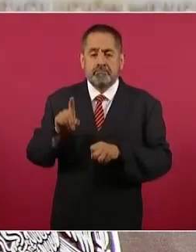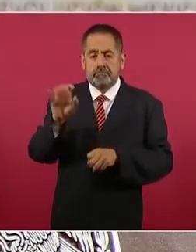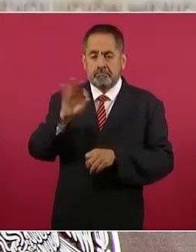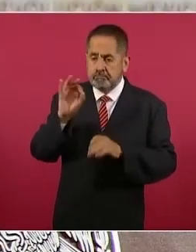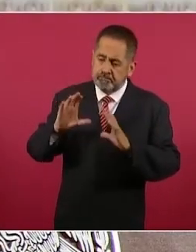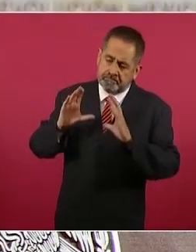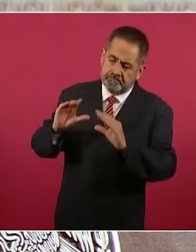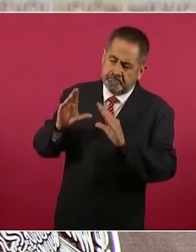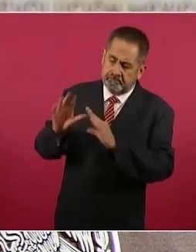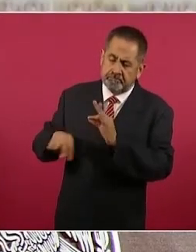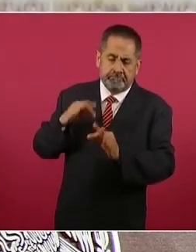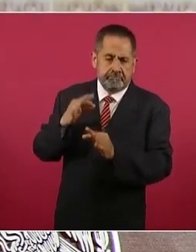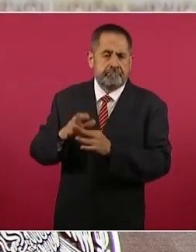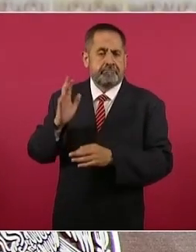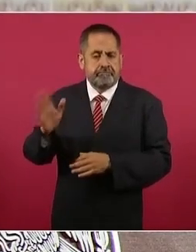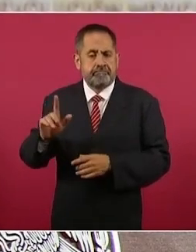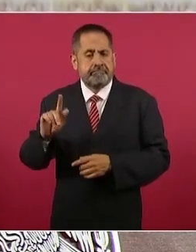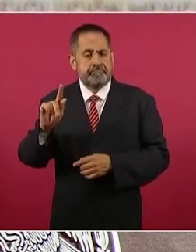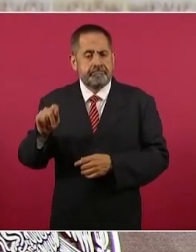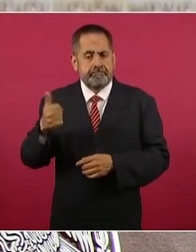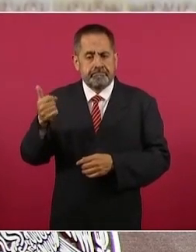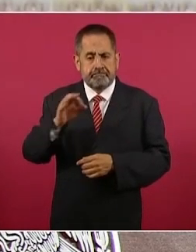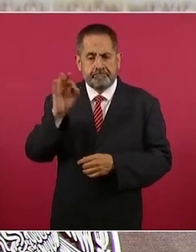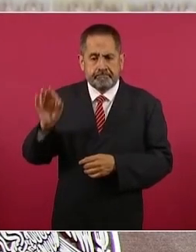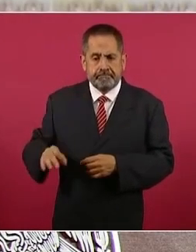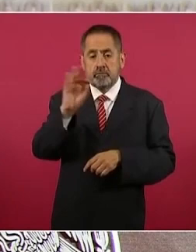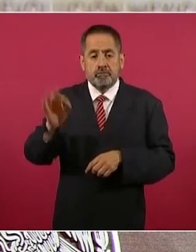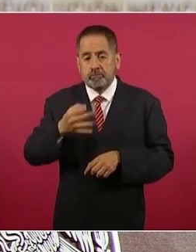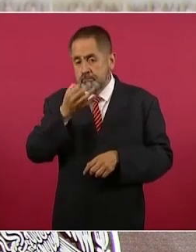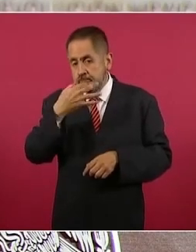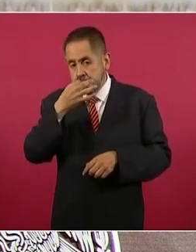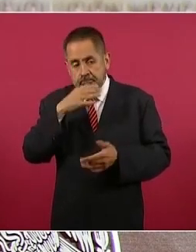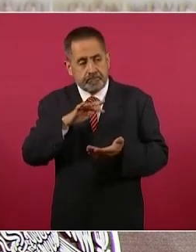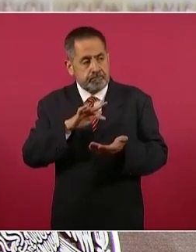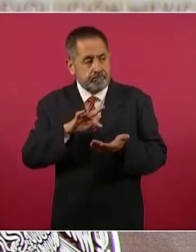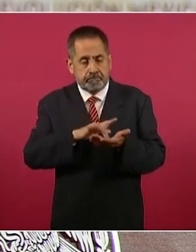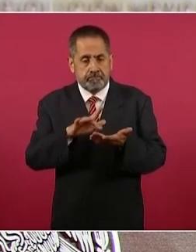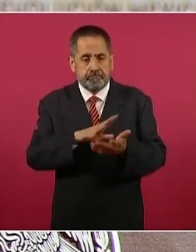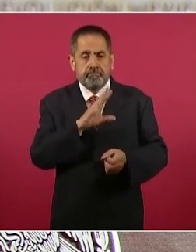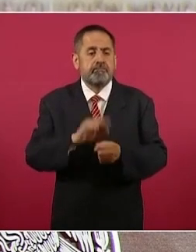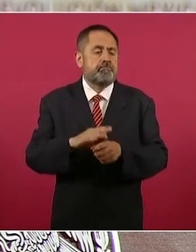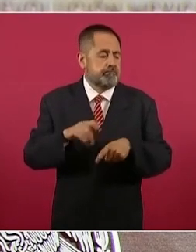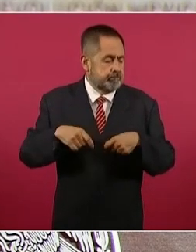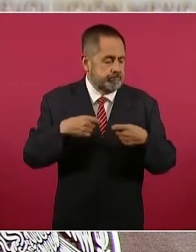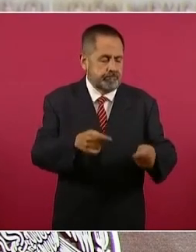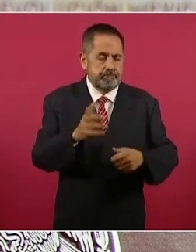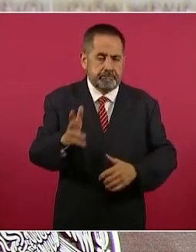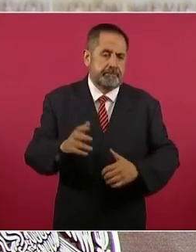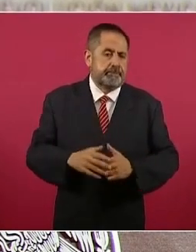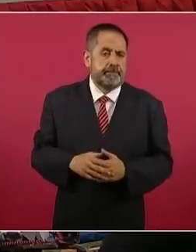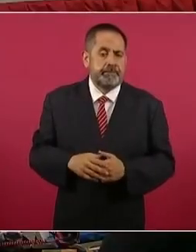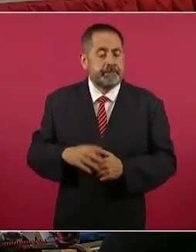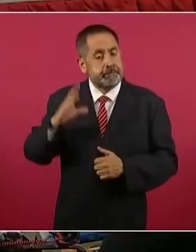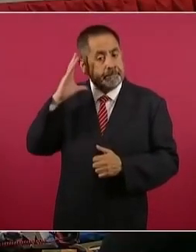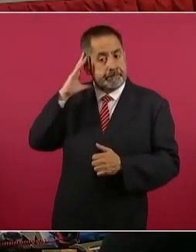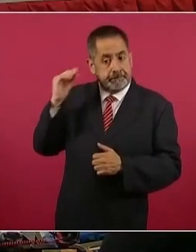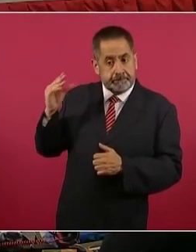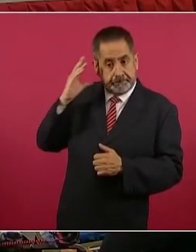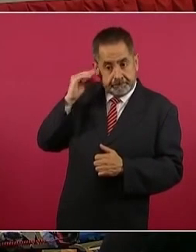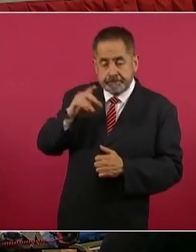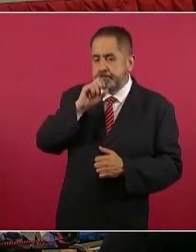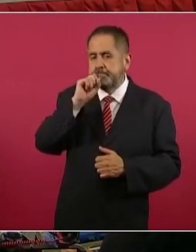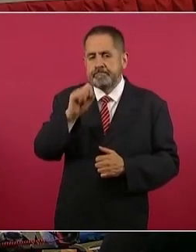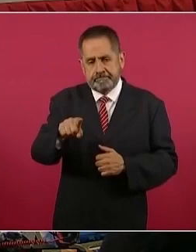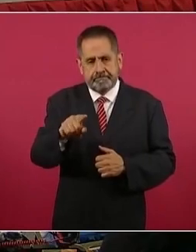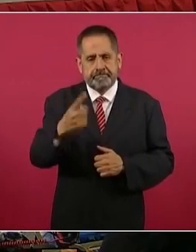el 76 por ciento en el primer nivel de atención el caso de colima con presencia también en el 100% de las